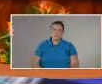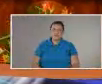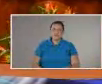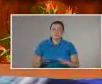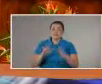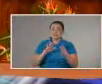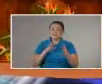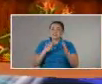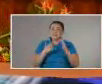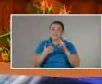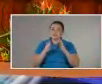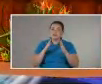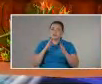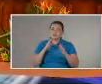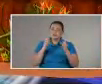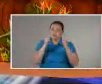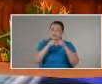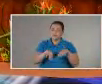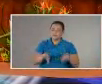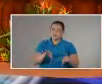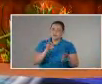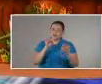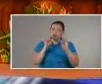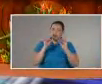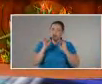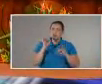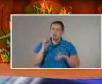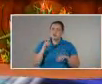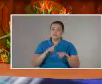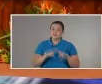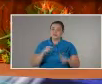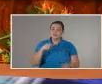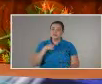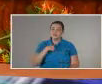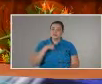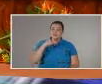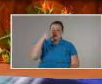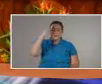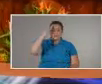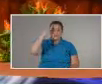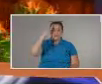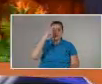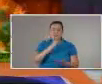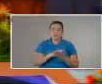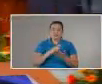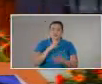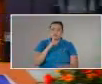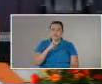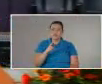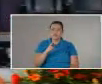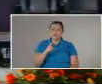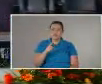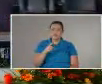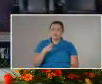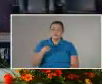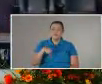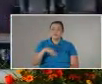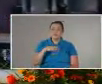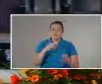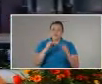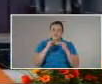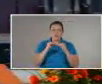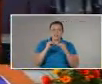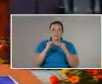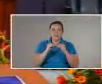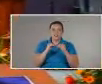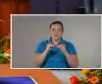Aparentemente se perdió algo, pero si yo sé lo que la Biblia dice y entiendo lo que nos han enseñado, entiendo que en vez